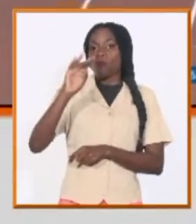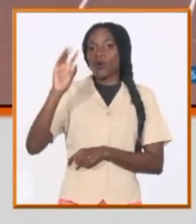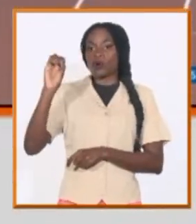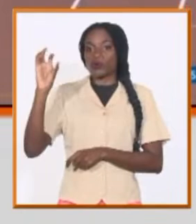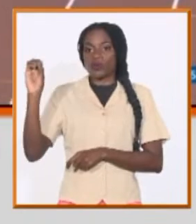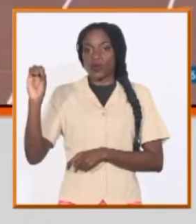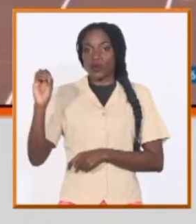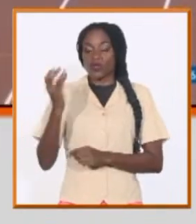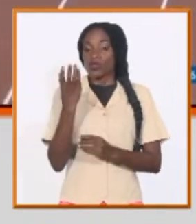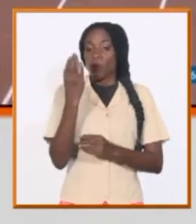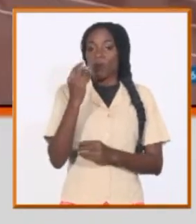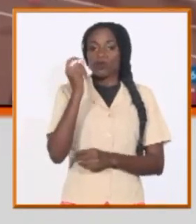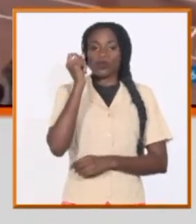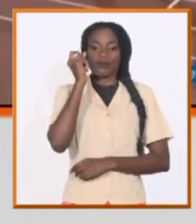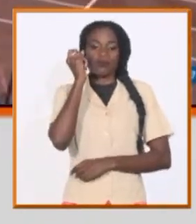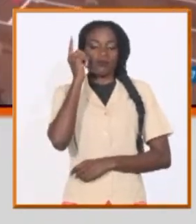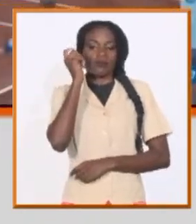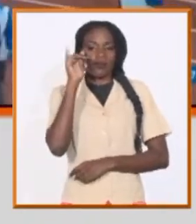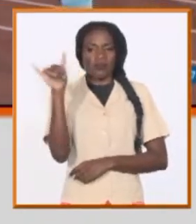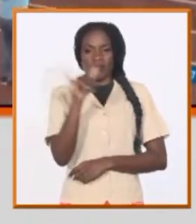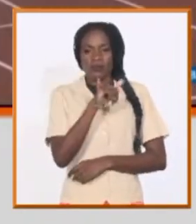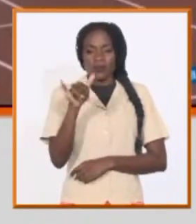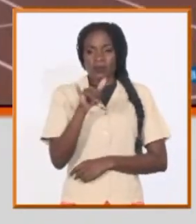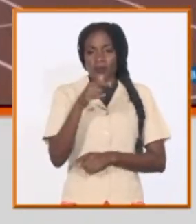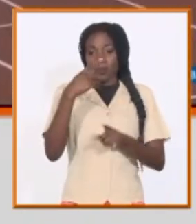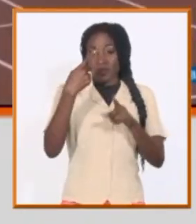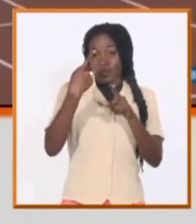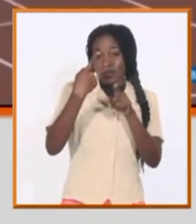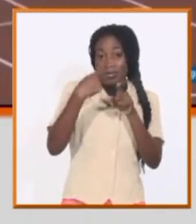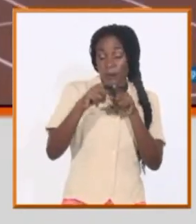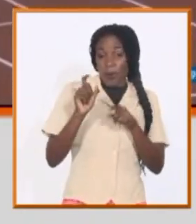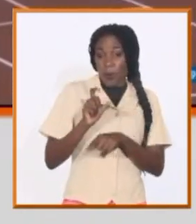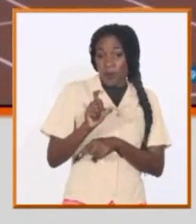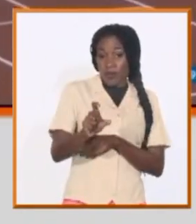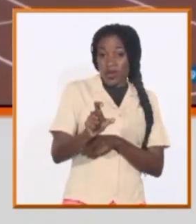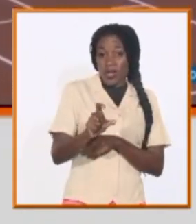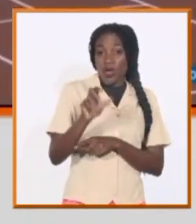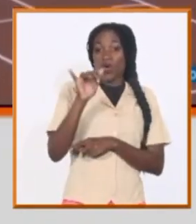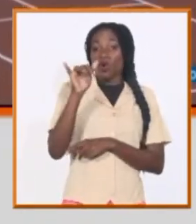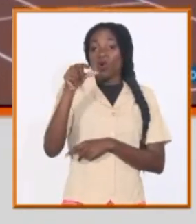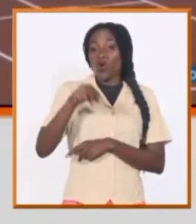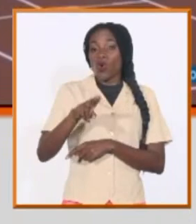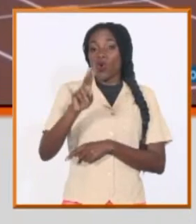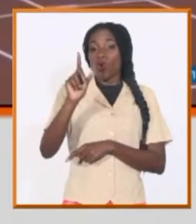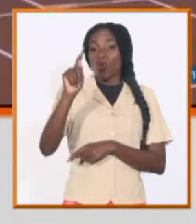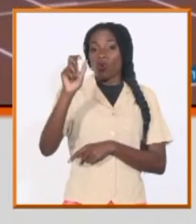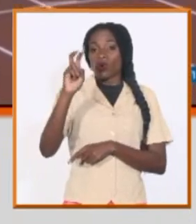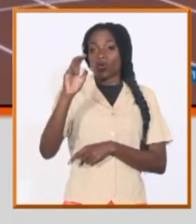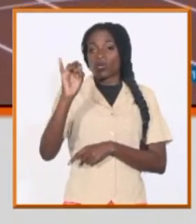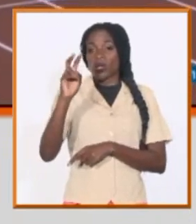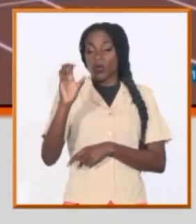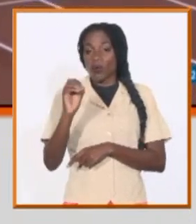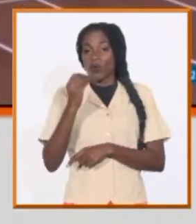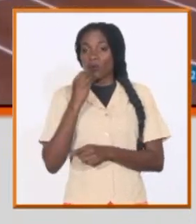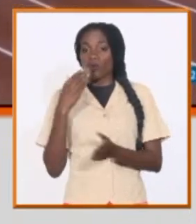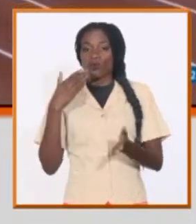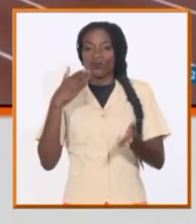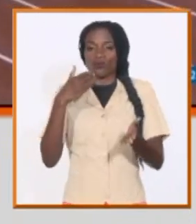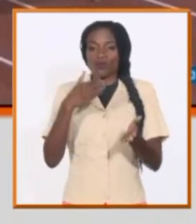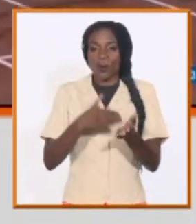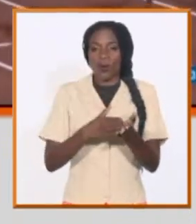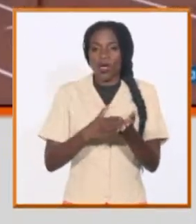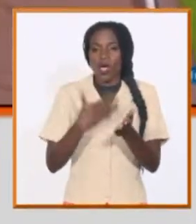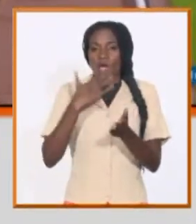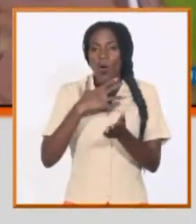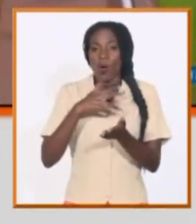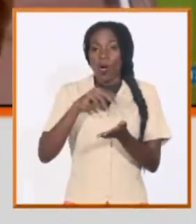bueno, hay muchísimas experiencias. Yo quería hablar también de Luis Gustavo Cañabate, que al final no tuvo el podio, o sea, no llegó al podio en el